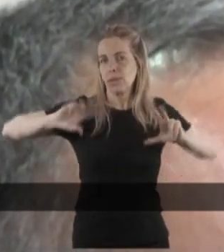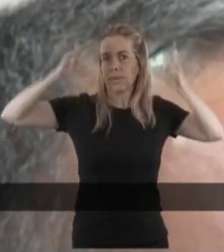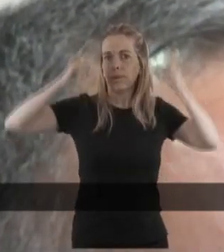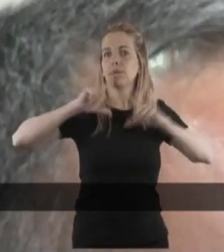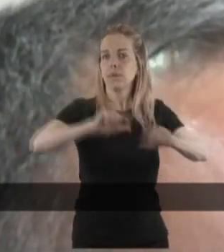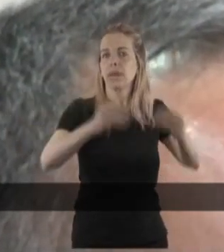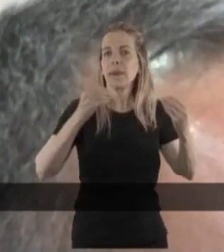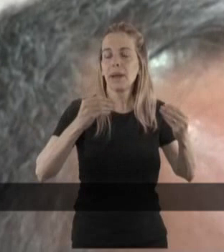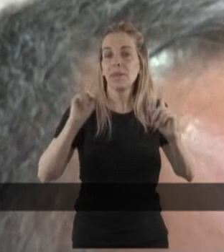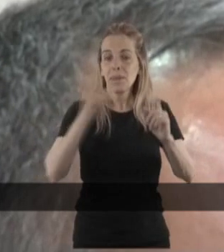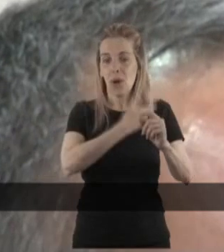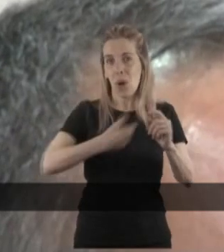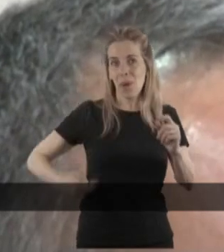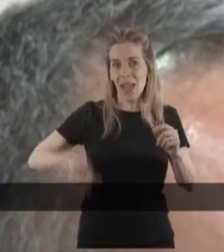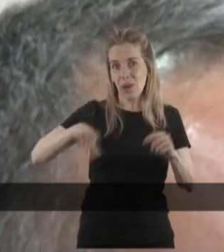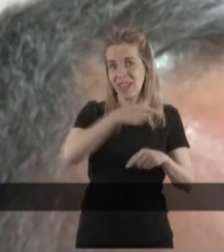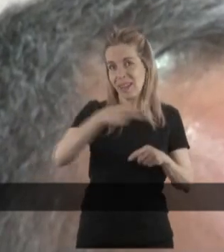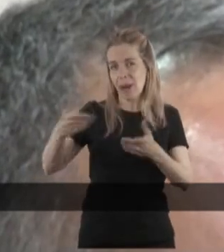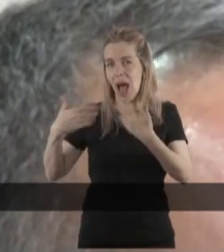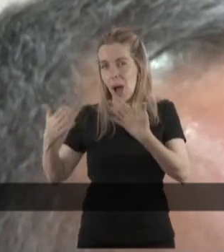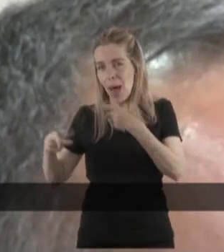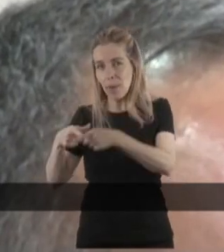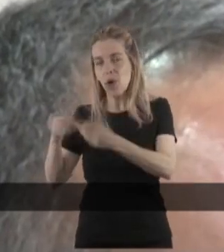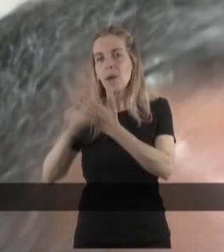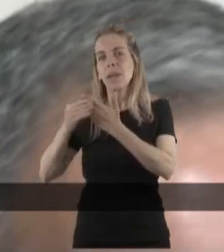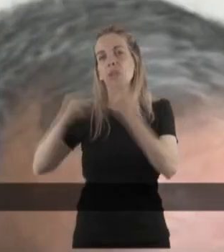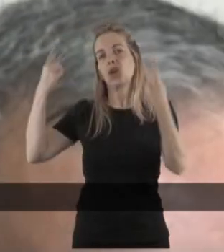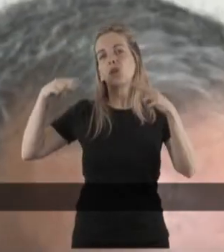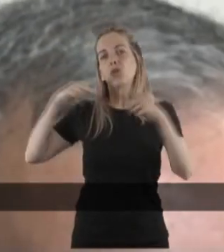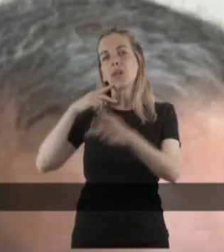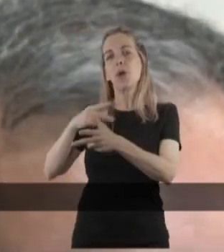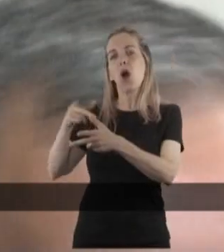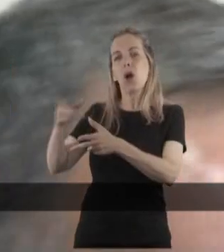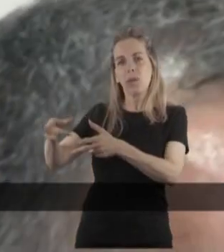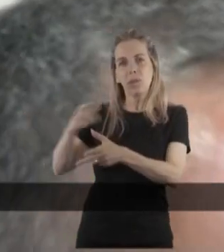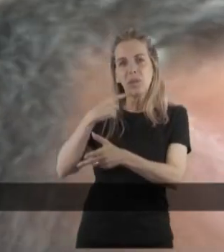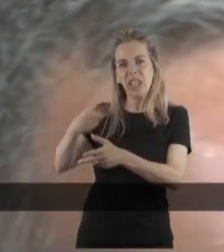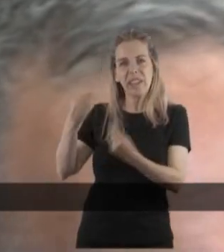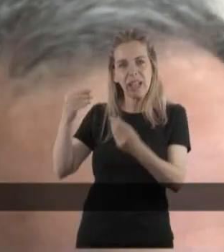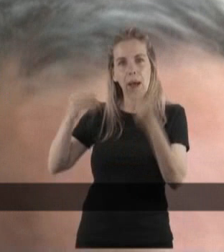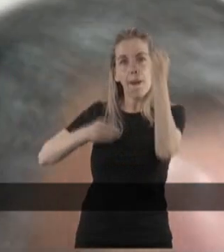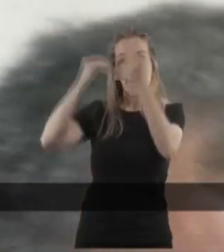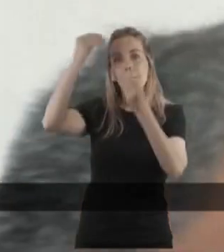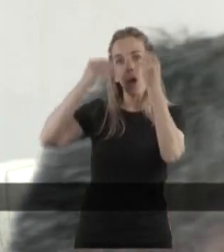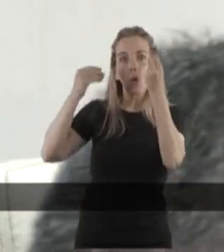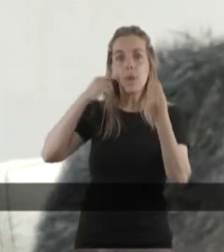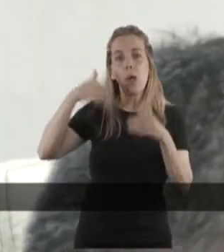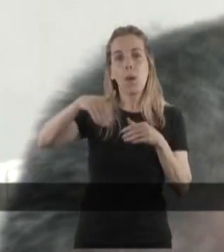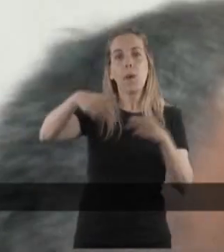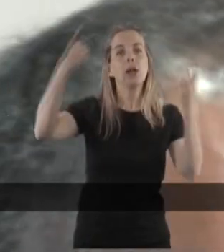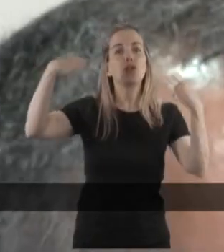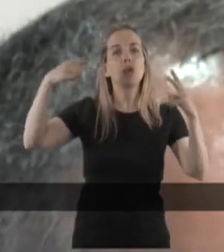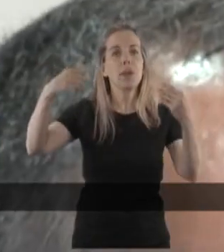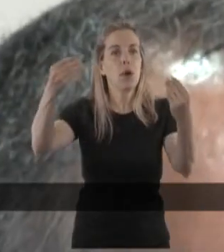gobierno conversábamos esta semana con Matías Lamens, ministro de Turismo, que nos decía que estaba preocupado sobre el impacto que esto tiene sobre la actividad turística, por